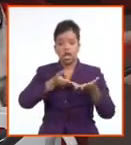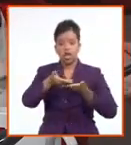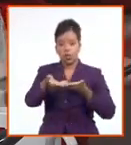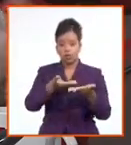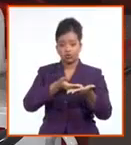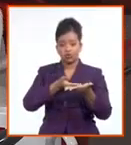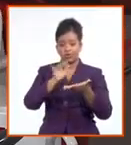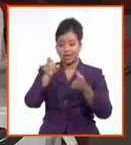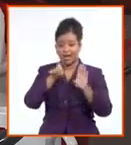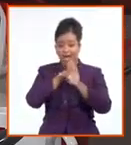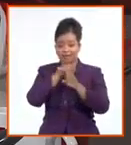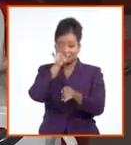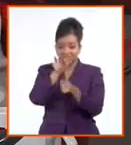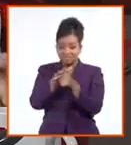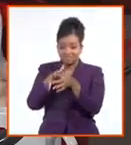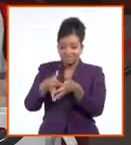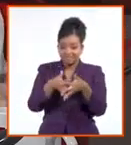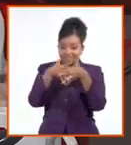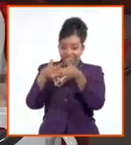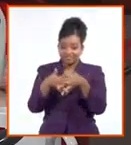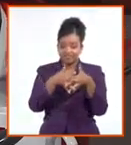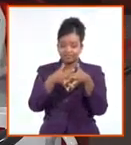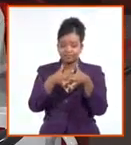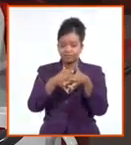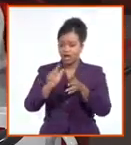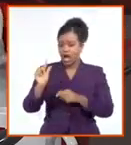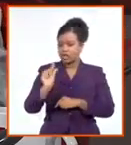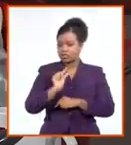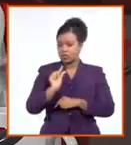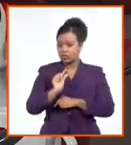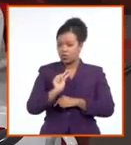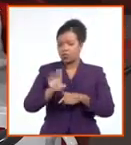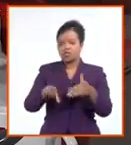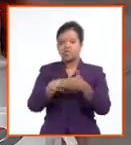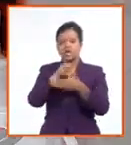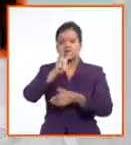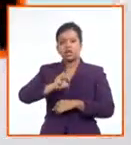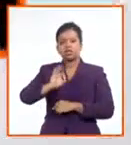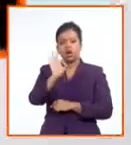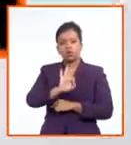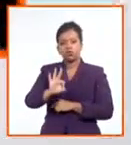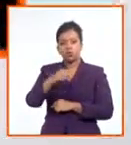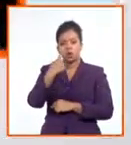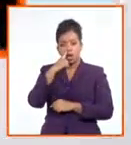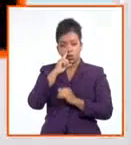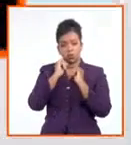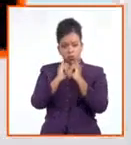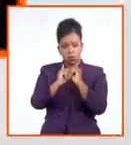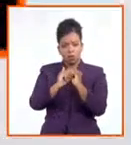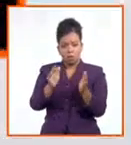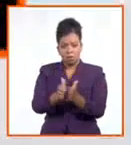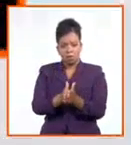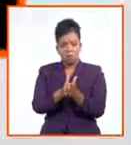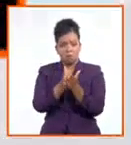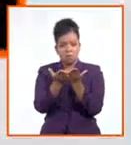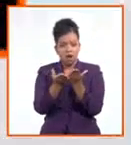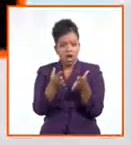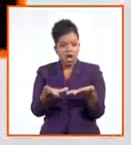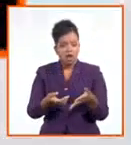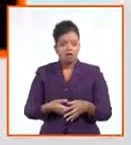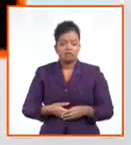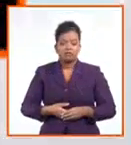Bueno, recientemente, el día 30 de octubre, se publicó en la nota de prensa que una unidad de superficie de las